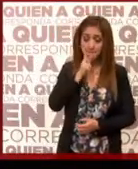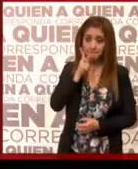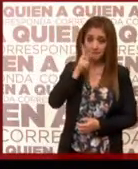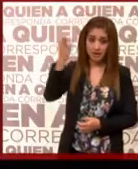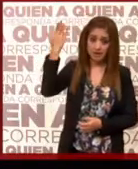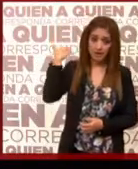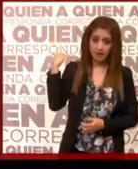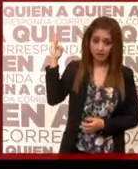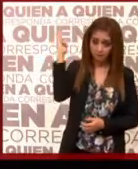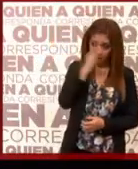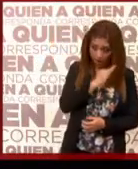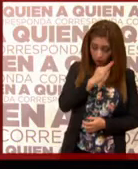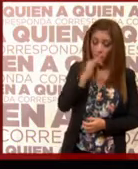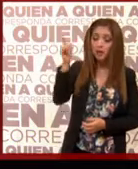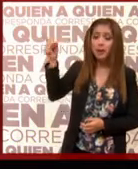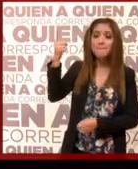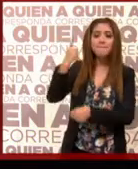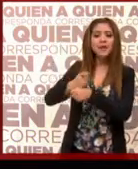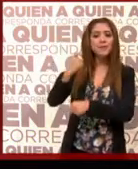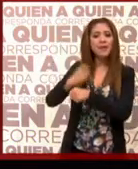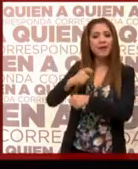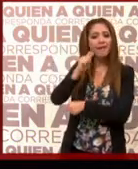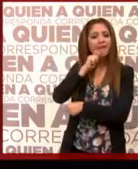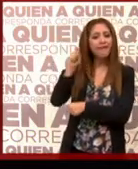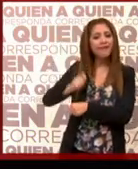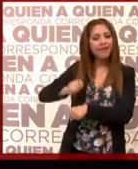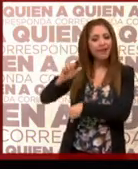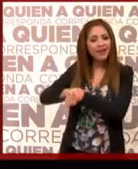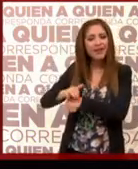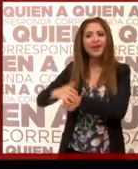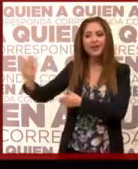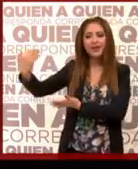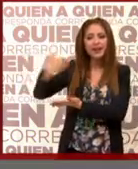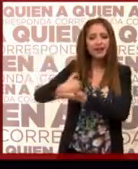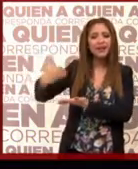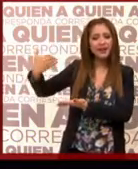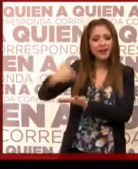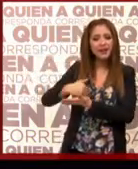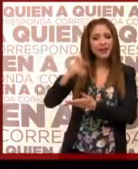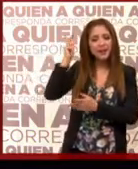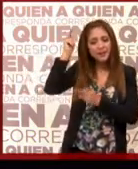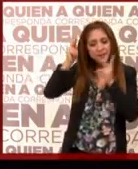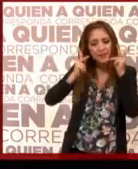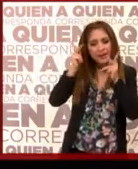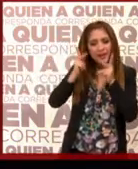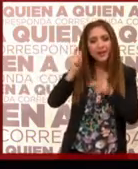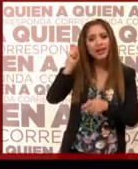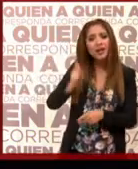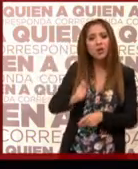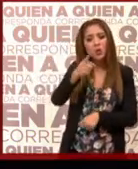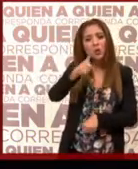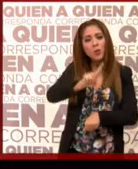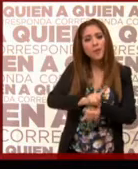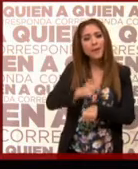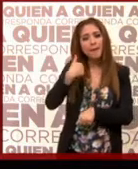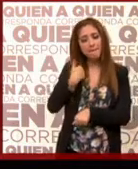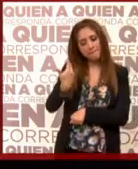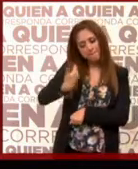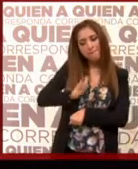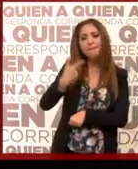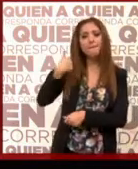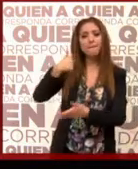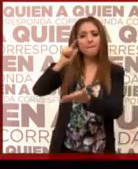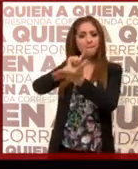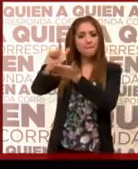Primero fue amigo de la familia y se entraba aquí a la casa, convivía con nosotros. Que él me pidió que le fuera a hacer la limpieza a su casa. Para